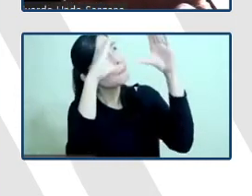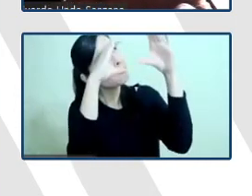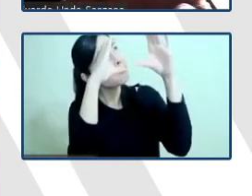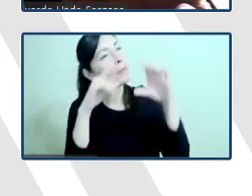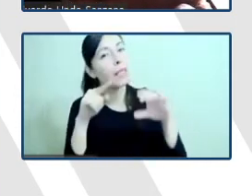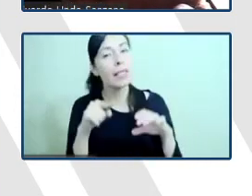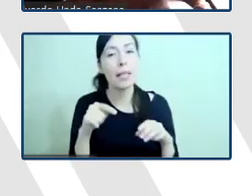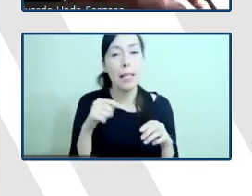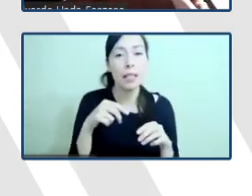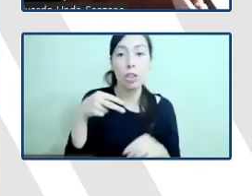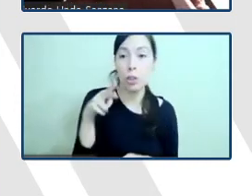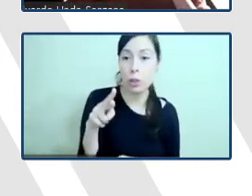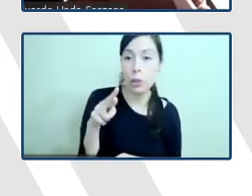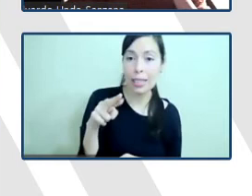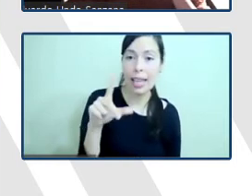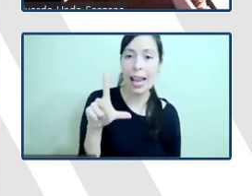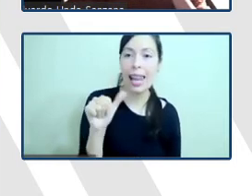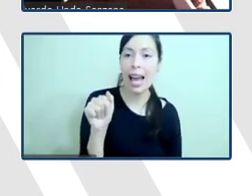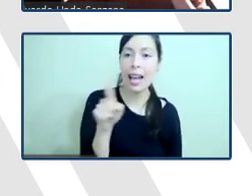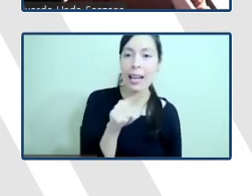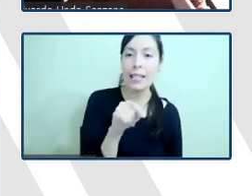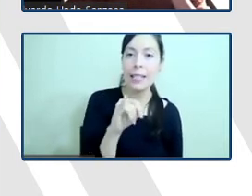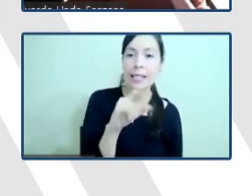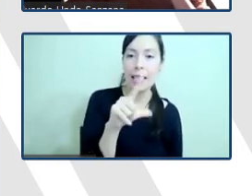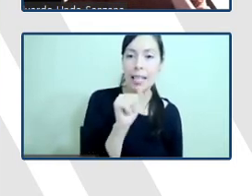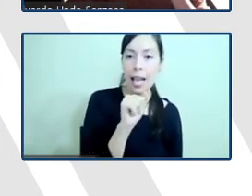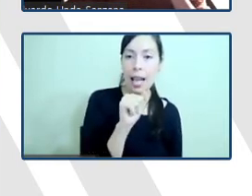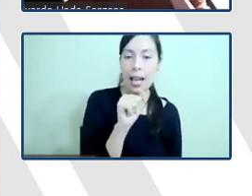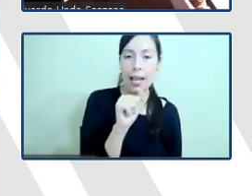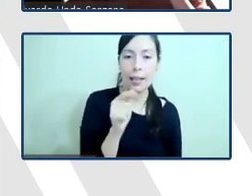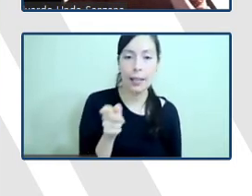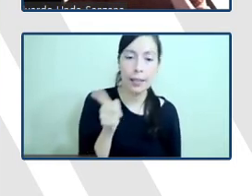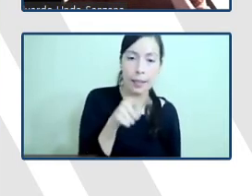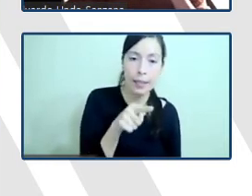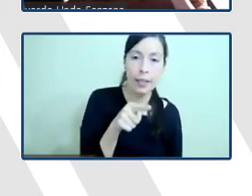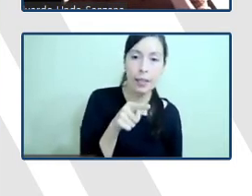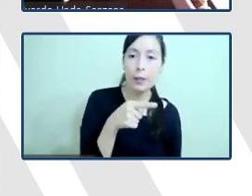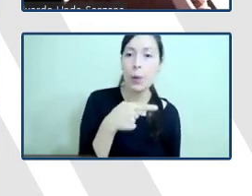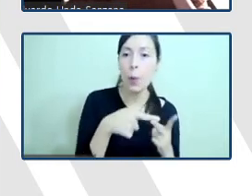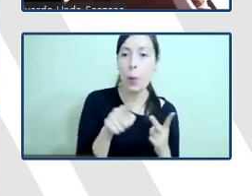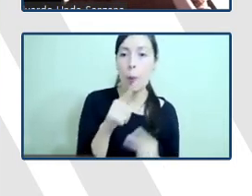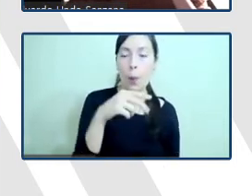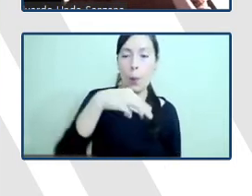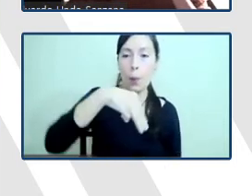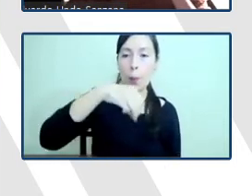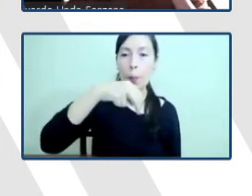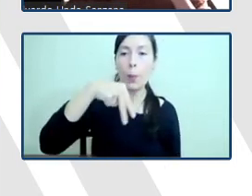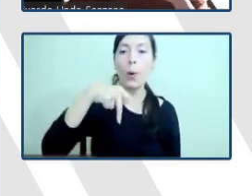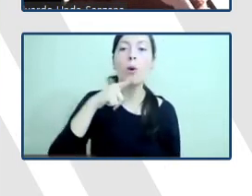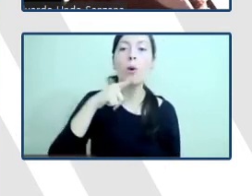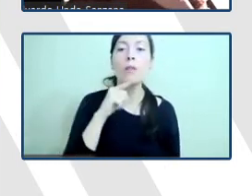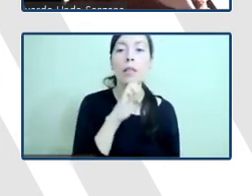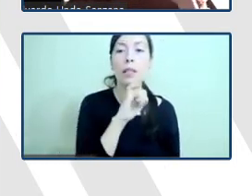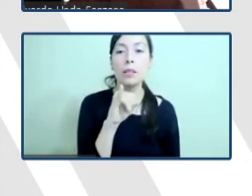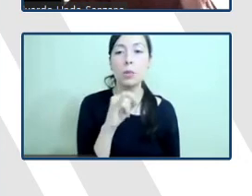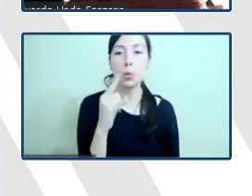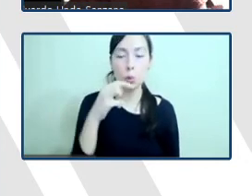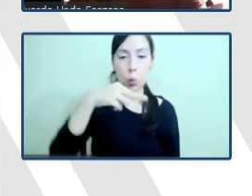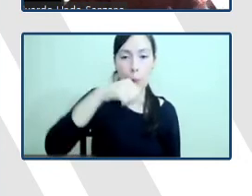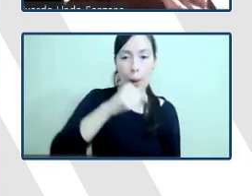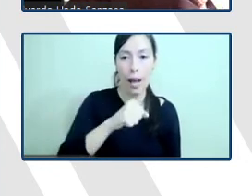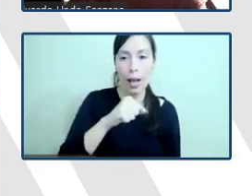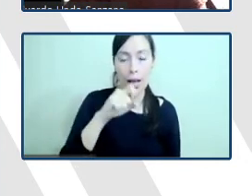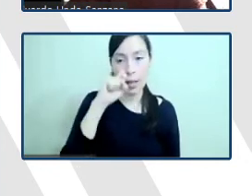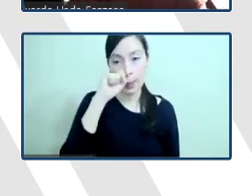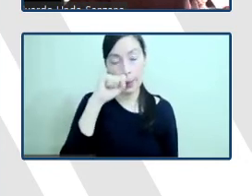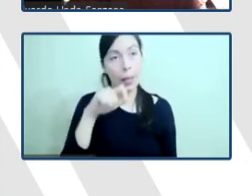silla está que en Montezuma las calibraciones que se habían hecho, si bien podían no ser ciertas